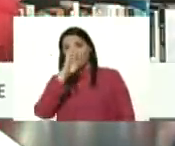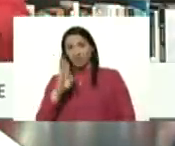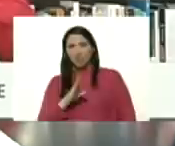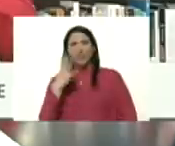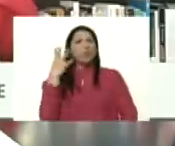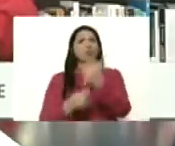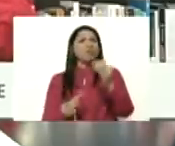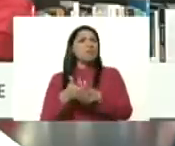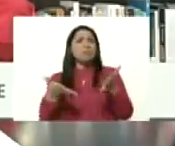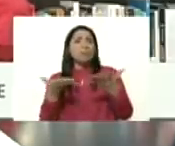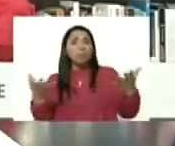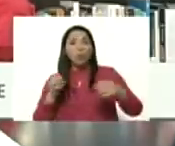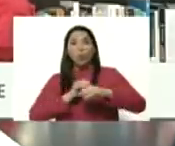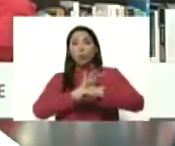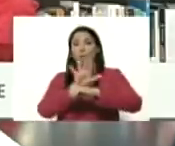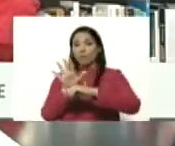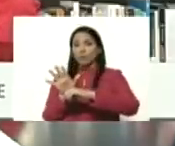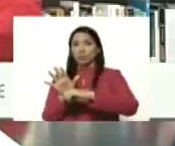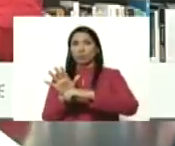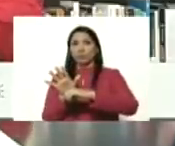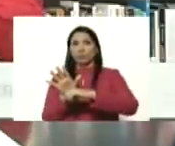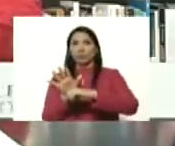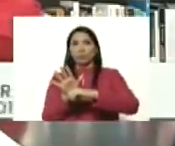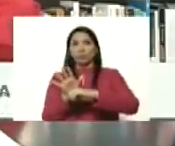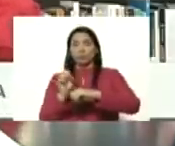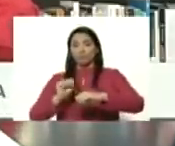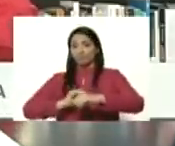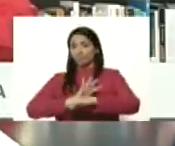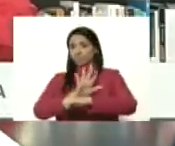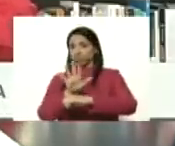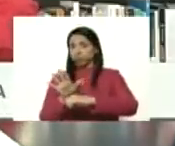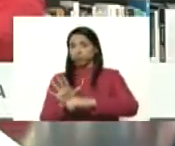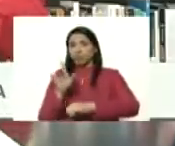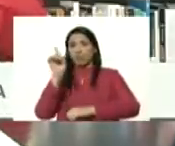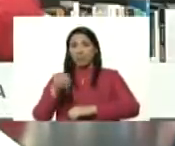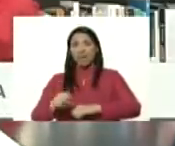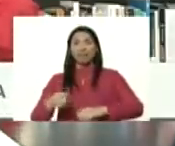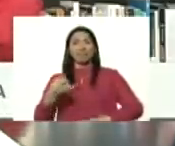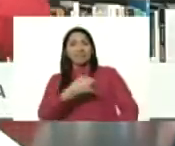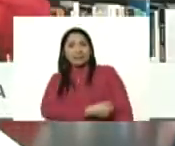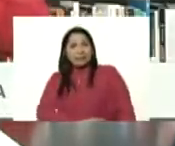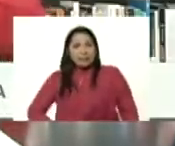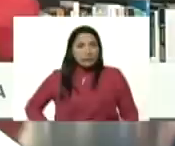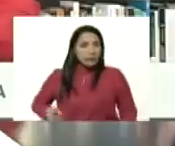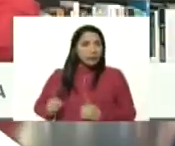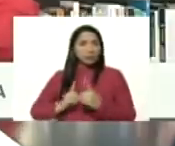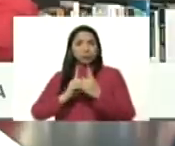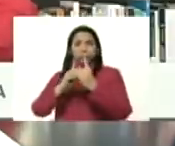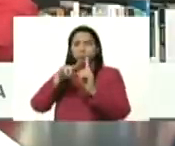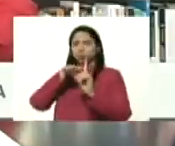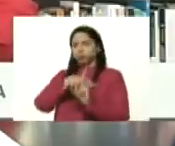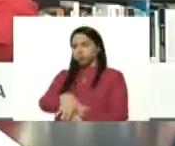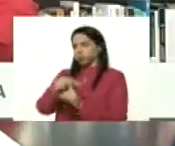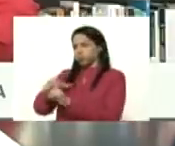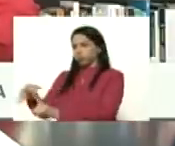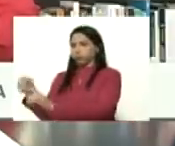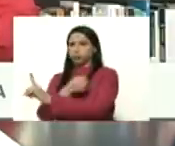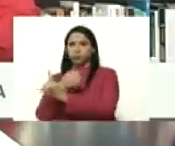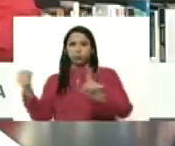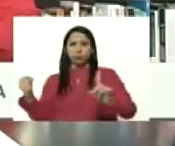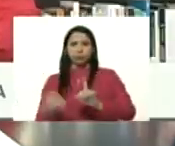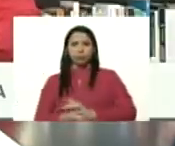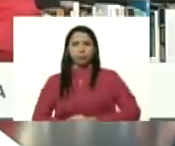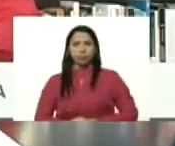qué? Del coronavirus, del coronahambre, de la persecución, de la xenofobia,